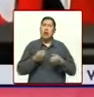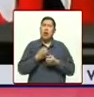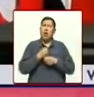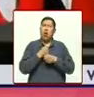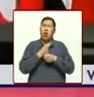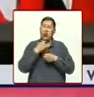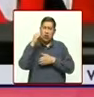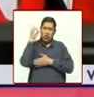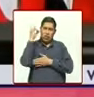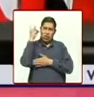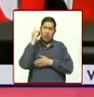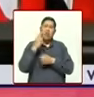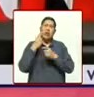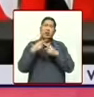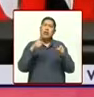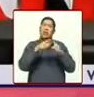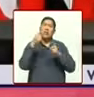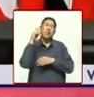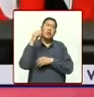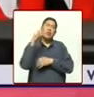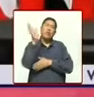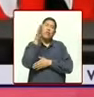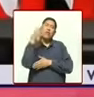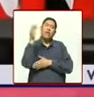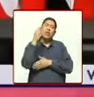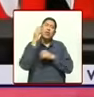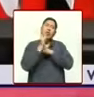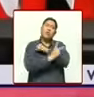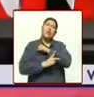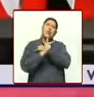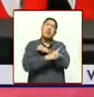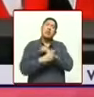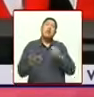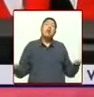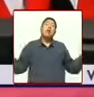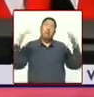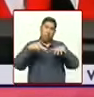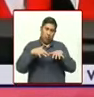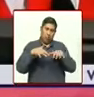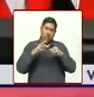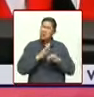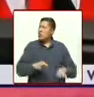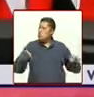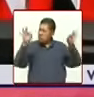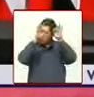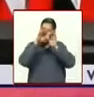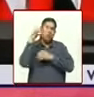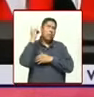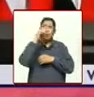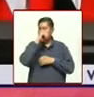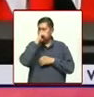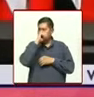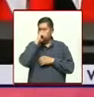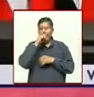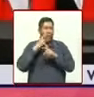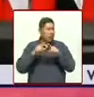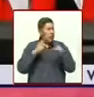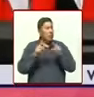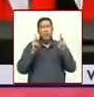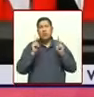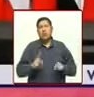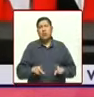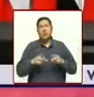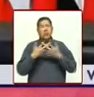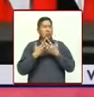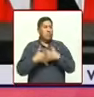las banderas de los países que están participando también en esta feria tan importante para el país, que vienen diferentes